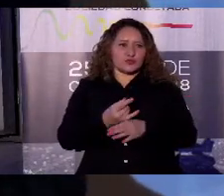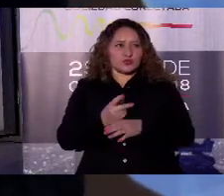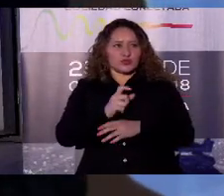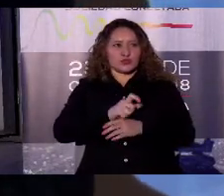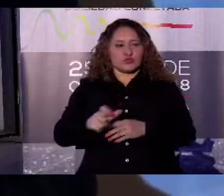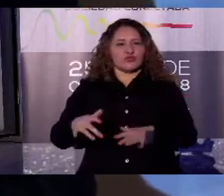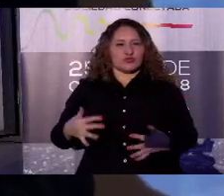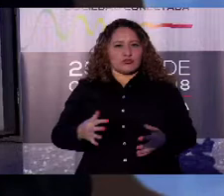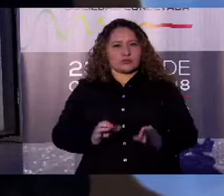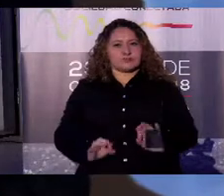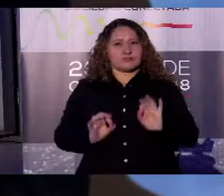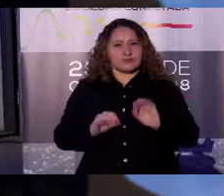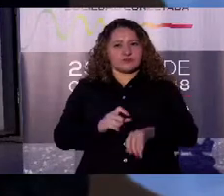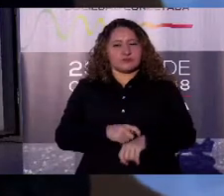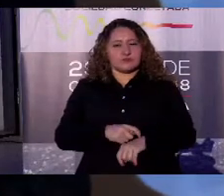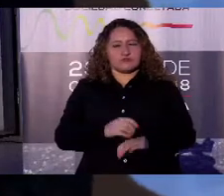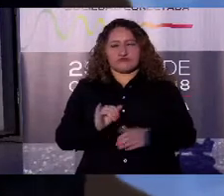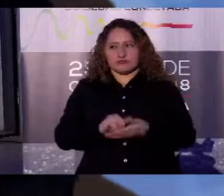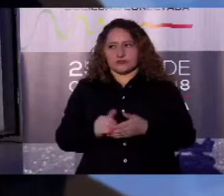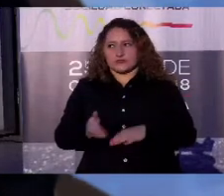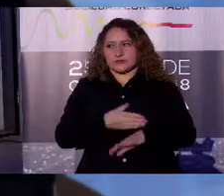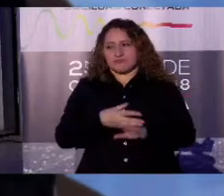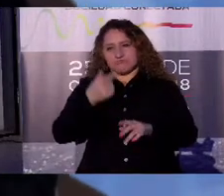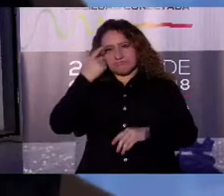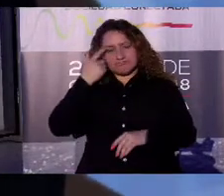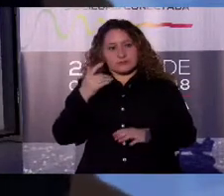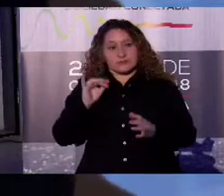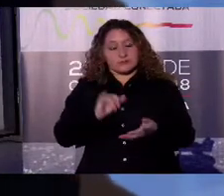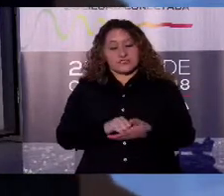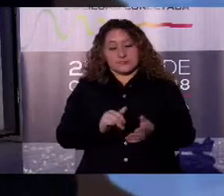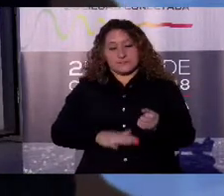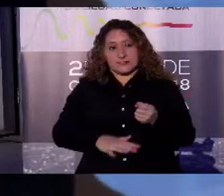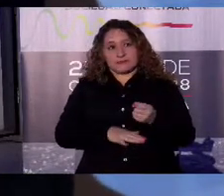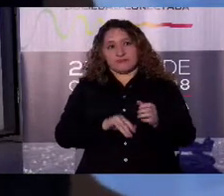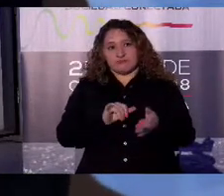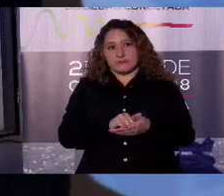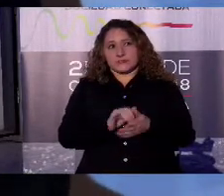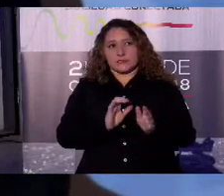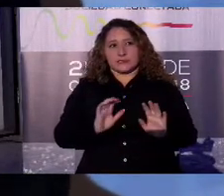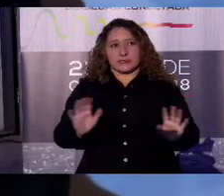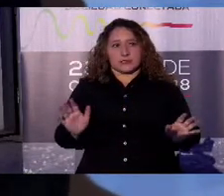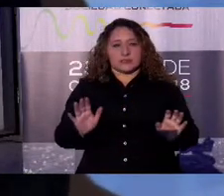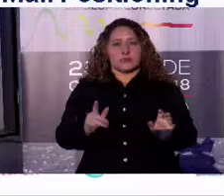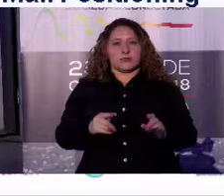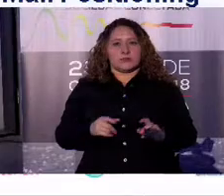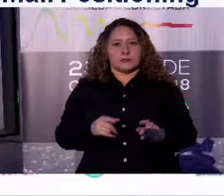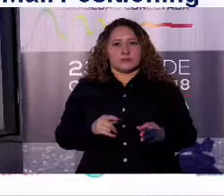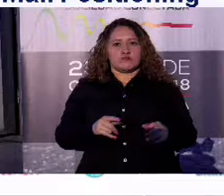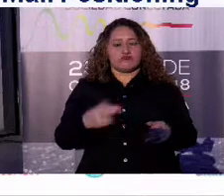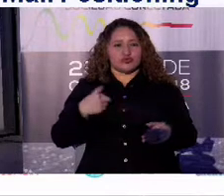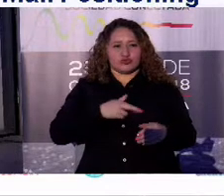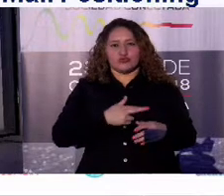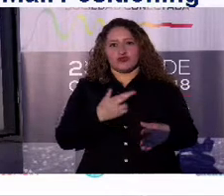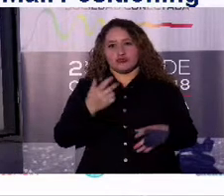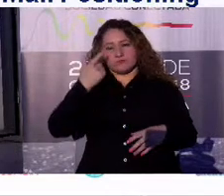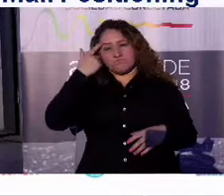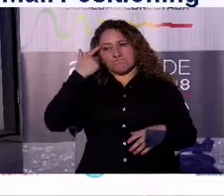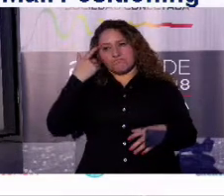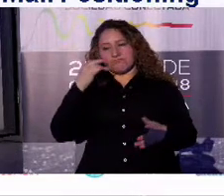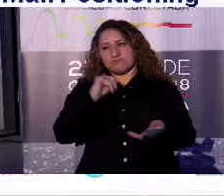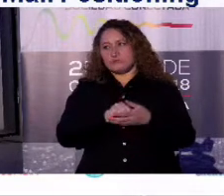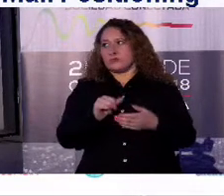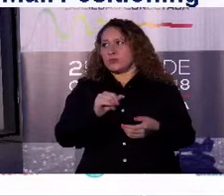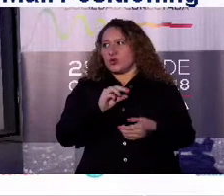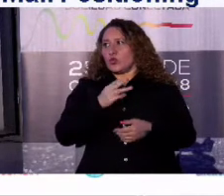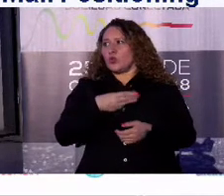en calidad y en tiempo como está pidiendo, ¿no? Básicamente eso es lo que nosotros estamos pensando, lo que